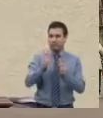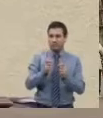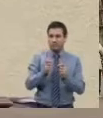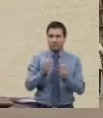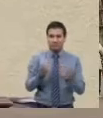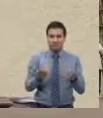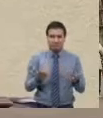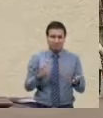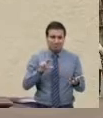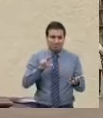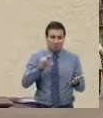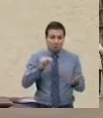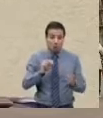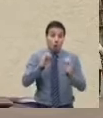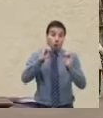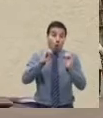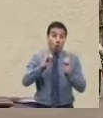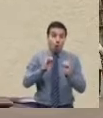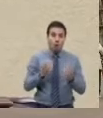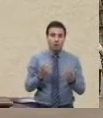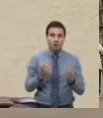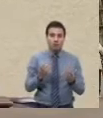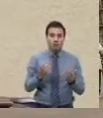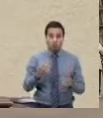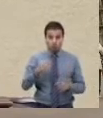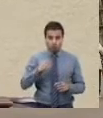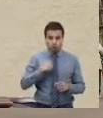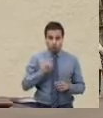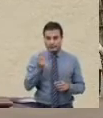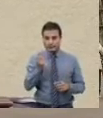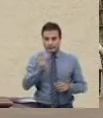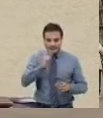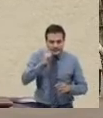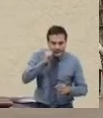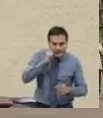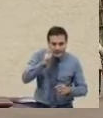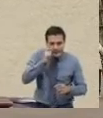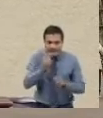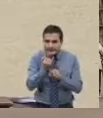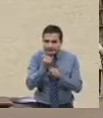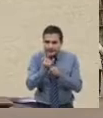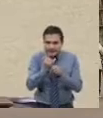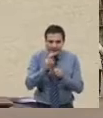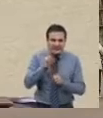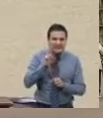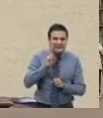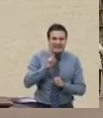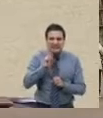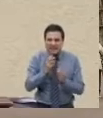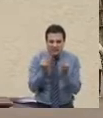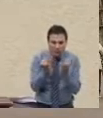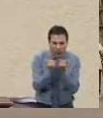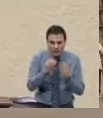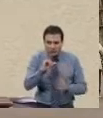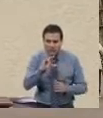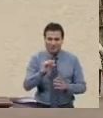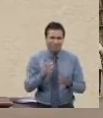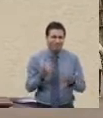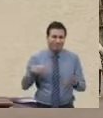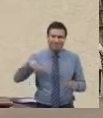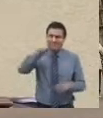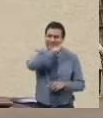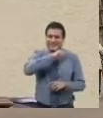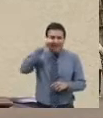digámoslo así, vocación deductiva para encontrar similitudes, decía, similitudes